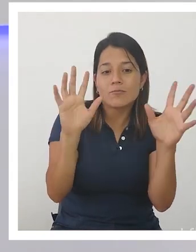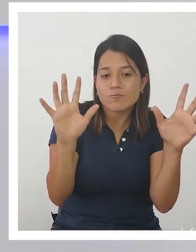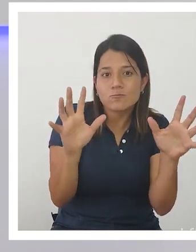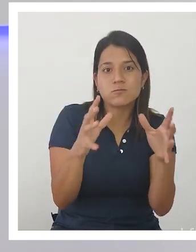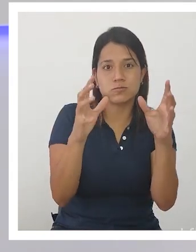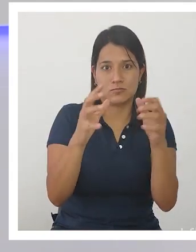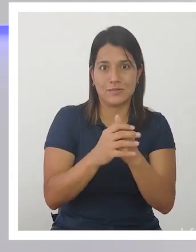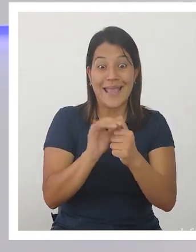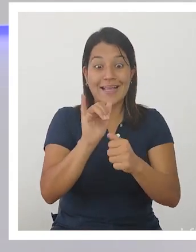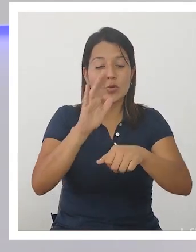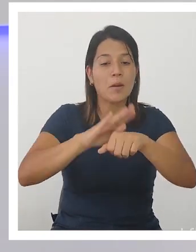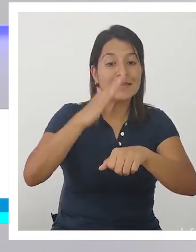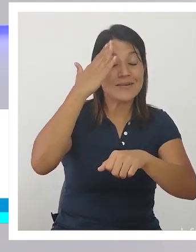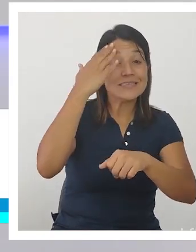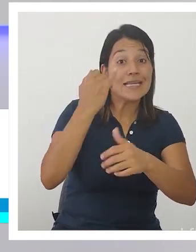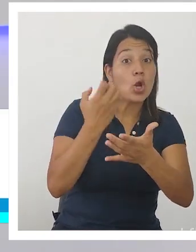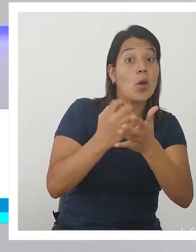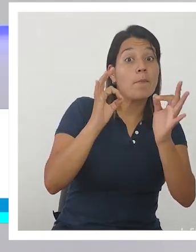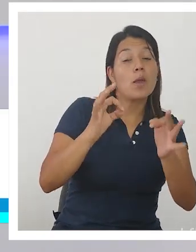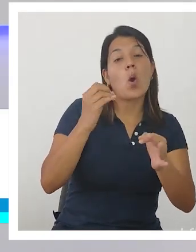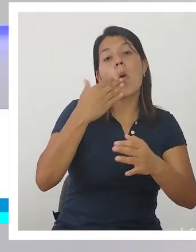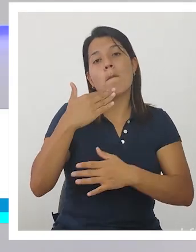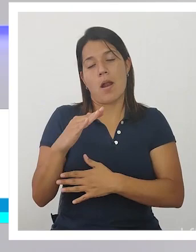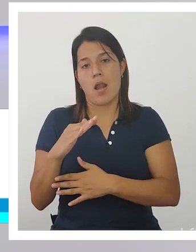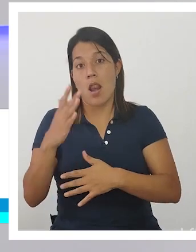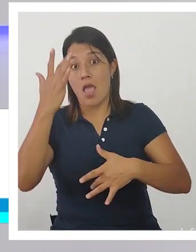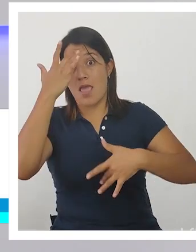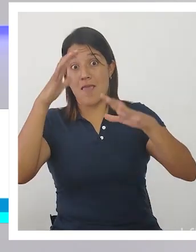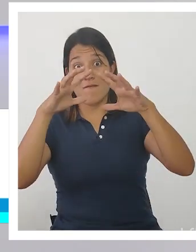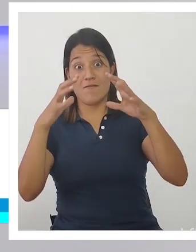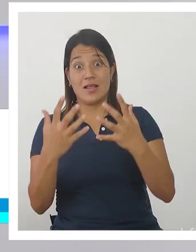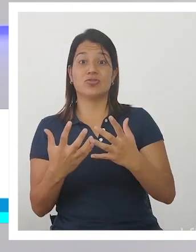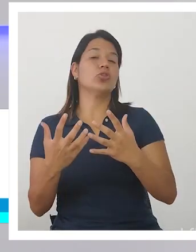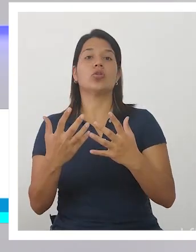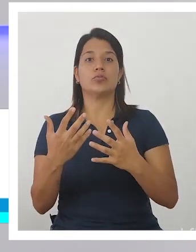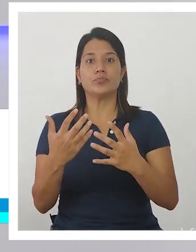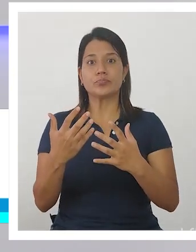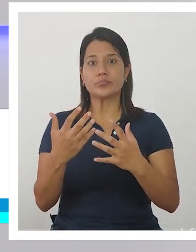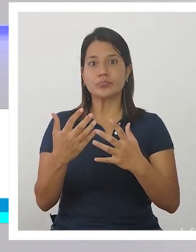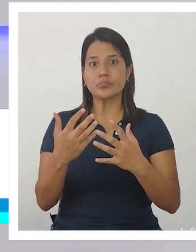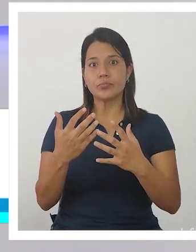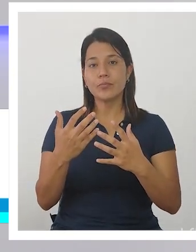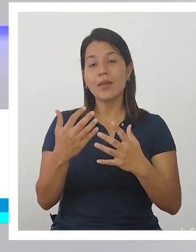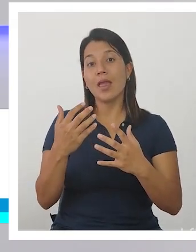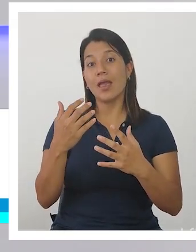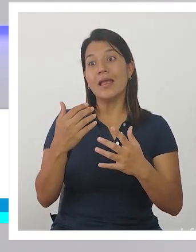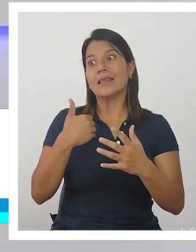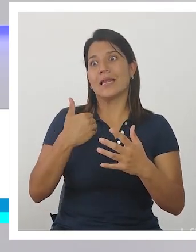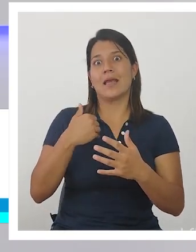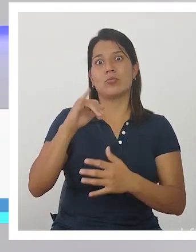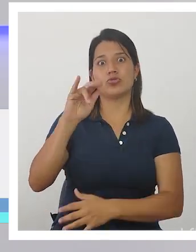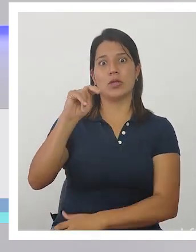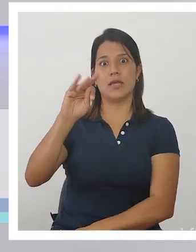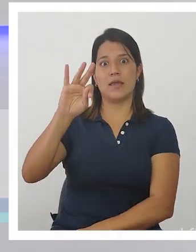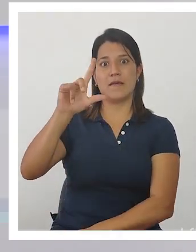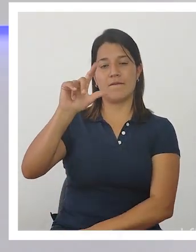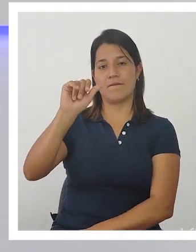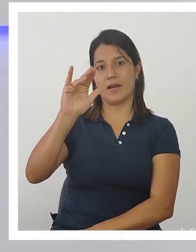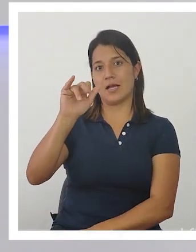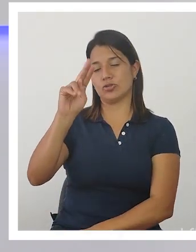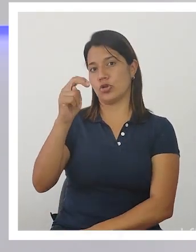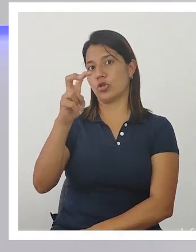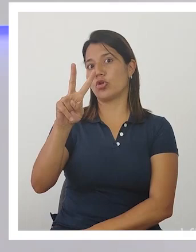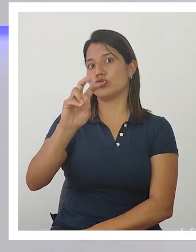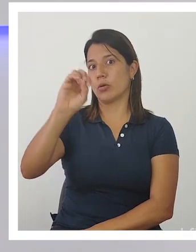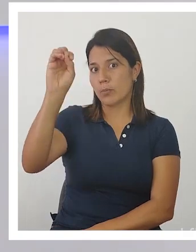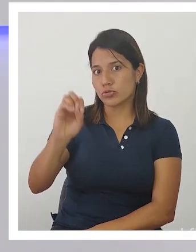de más de un 12%, una inflación de más de un 12%, traíamos ya el confinamiento de las personas, por tanto